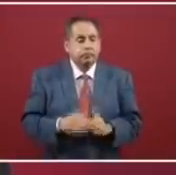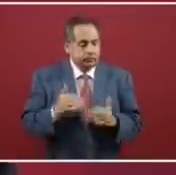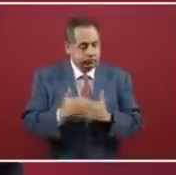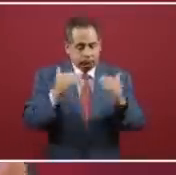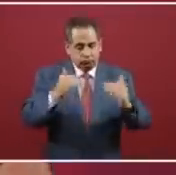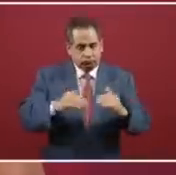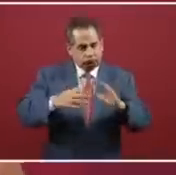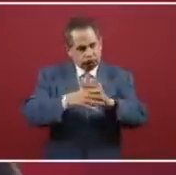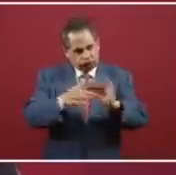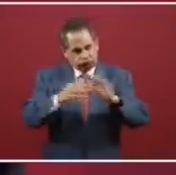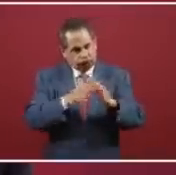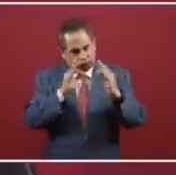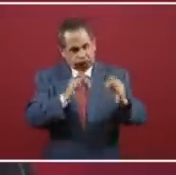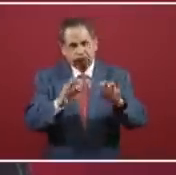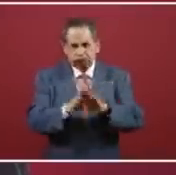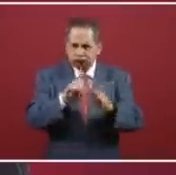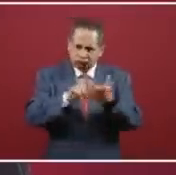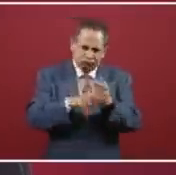enfrentar